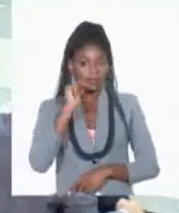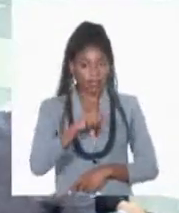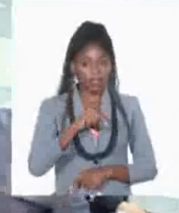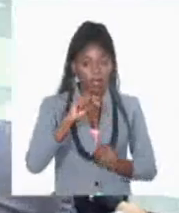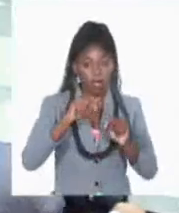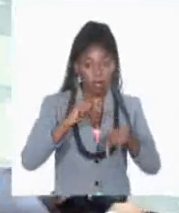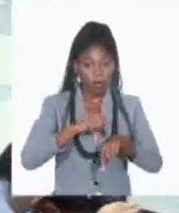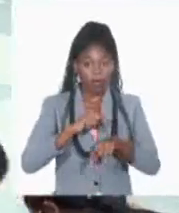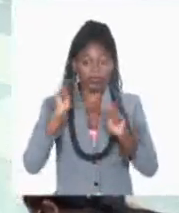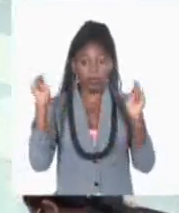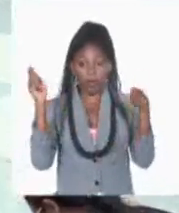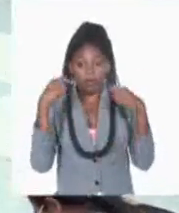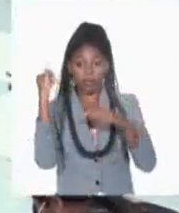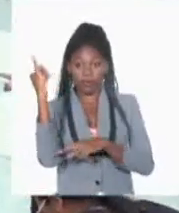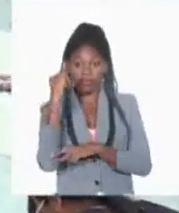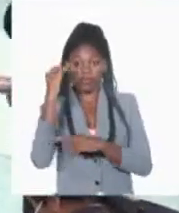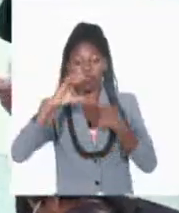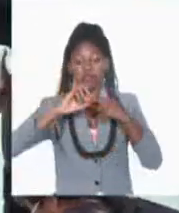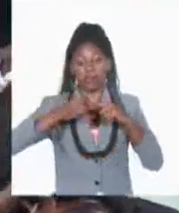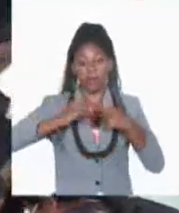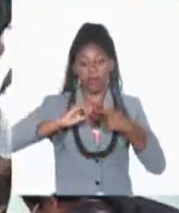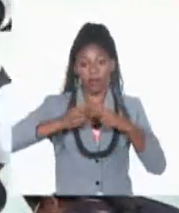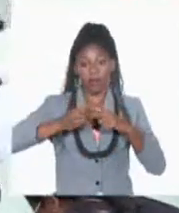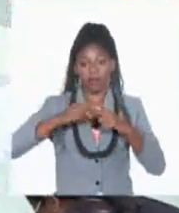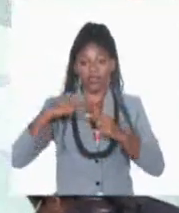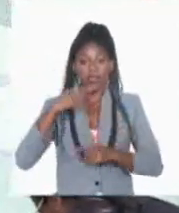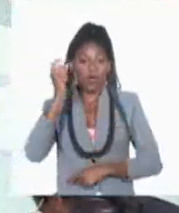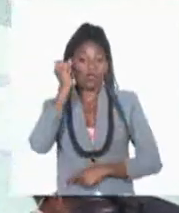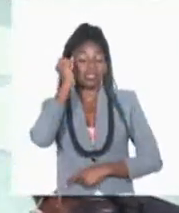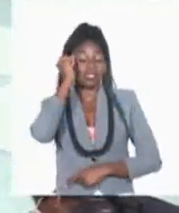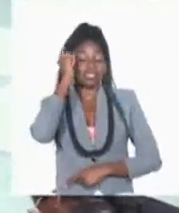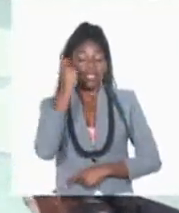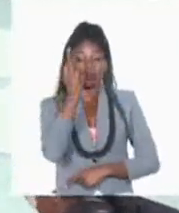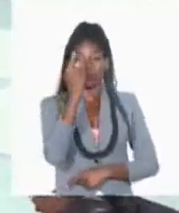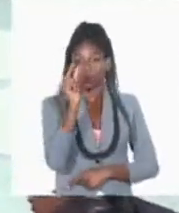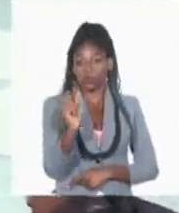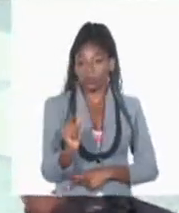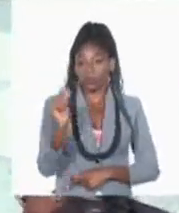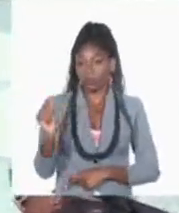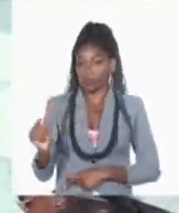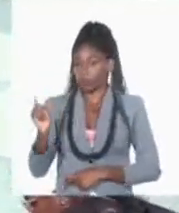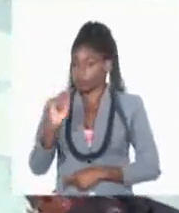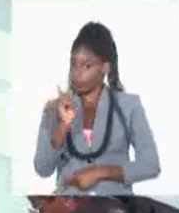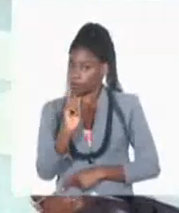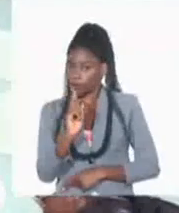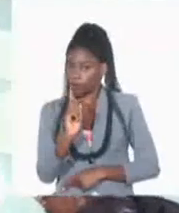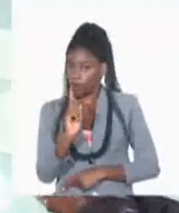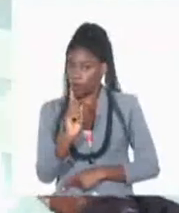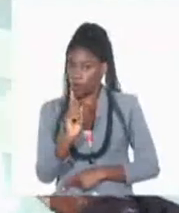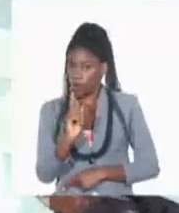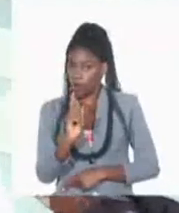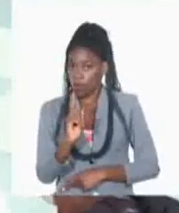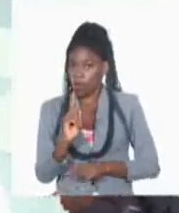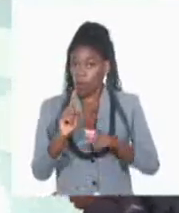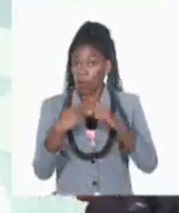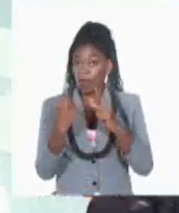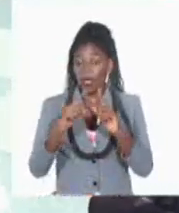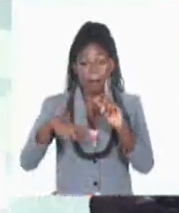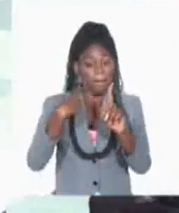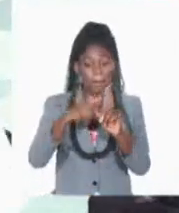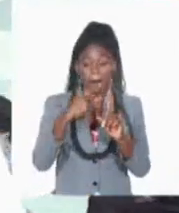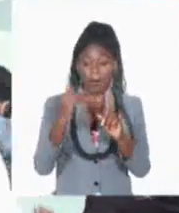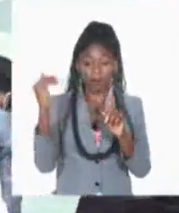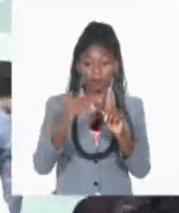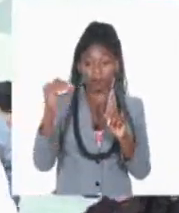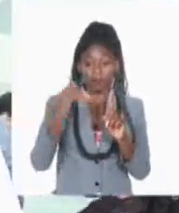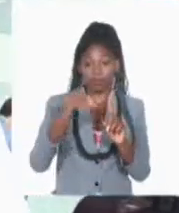sucediendo con el Festival Internacional de Payasos. No es la idea de una persona, porque al fin y al cabo eso cuenta cuando tantos se suman,